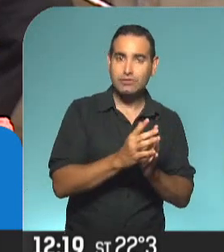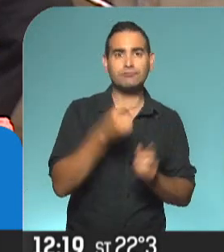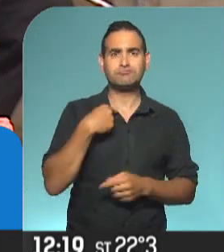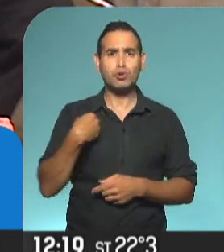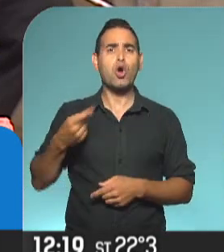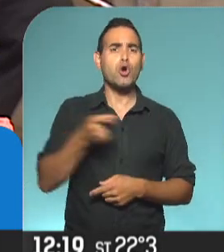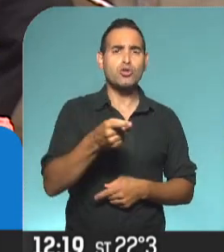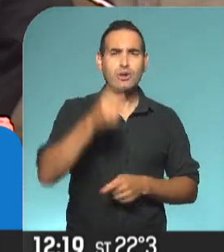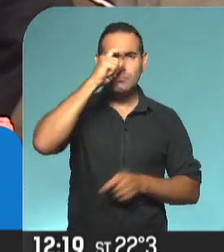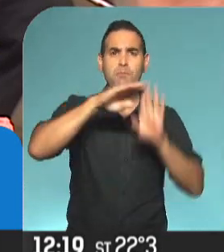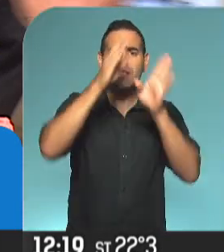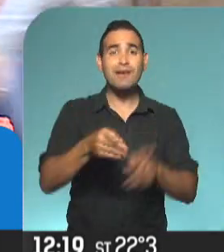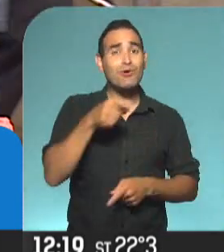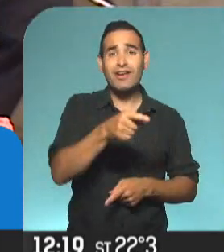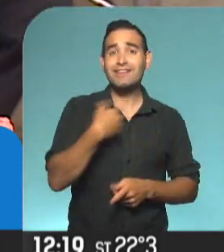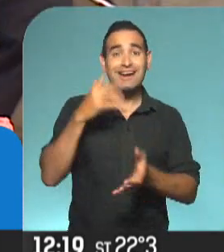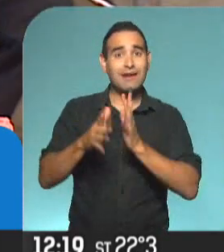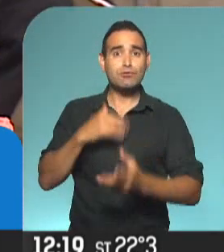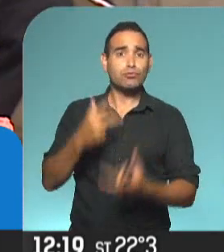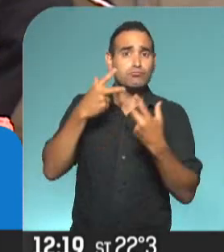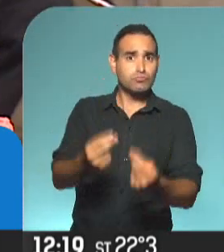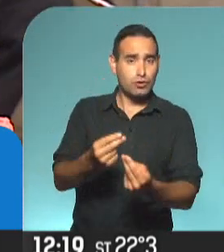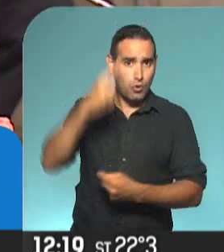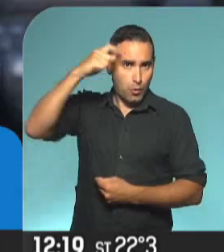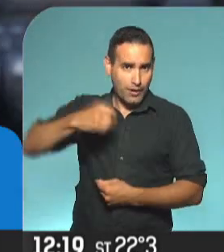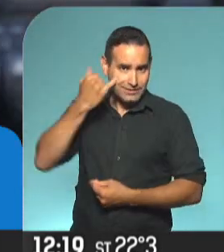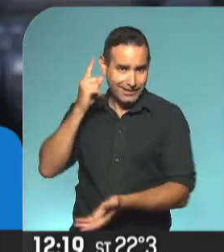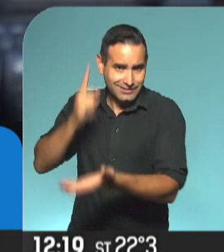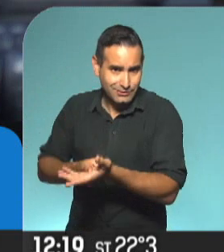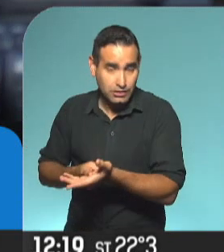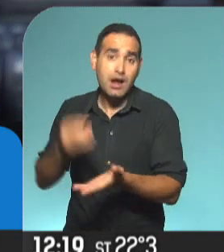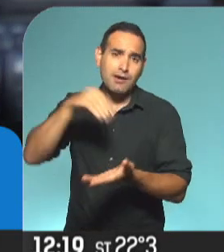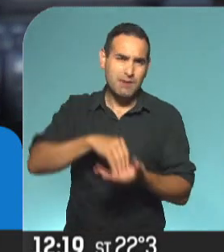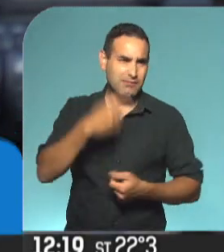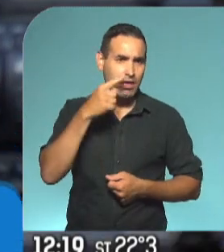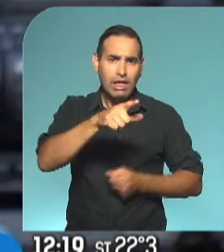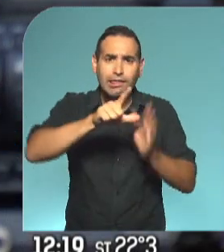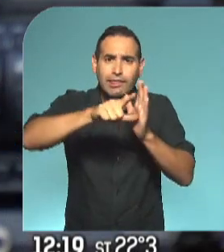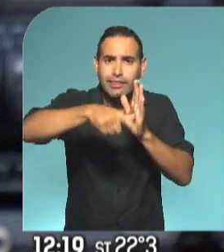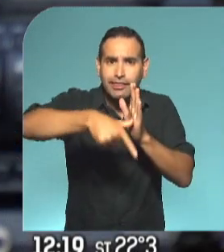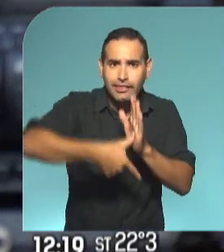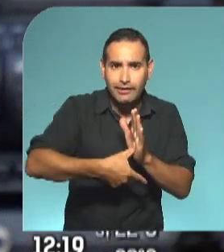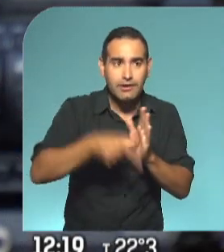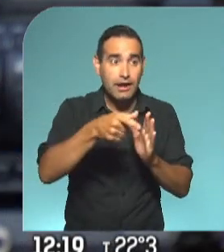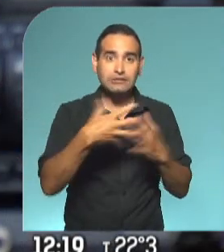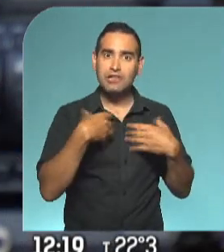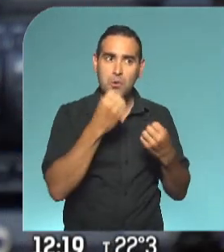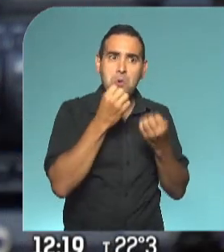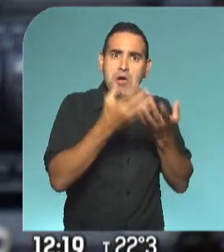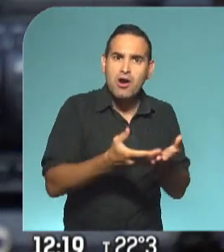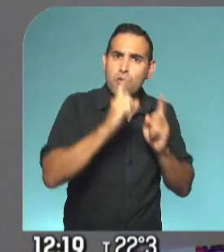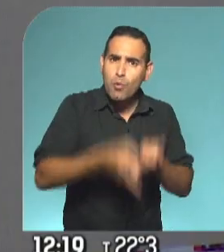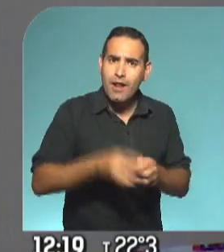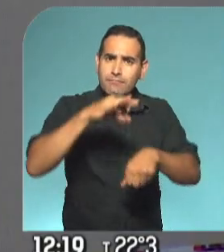sanatorio porque se negó a cumplir con la manda judicial y entendemos además que la demora a partir de la mejora del cuadro clínico